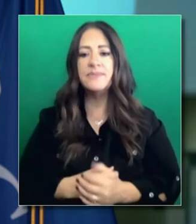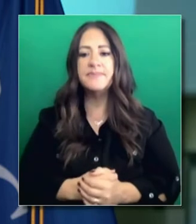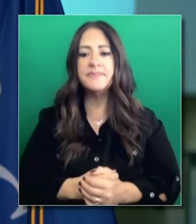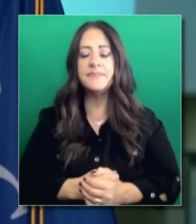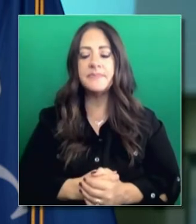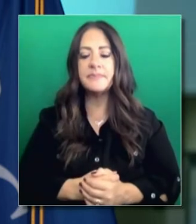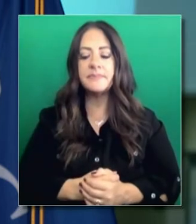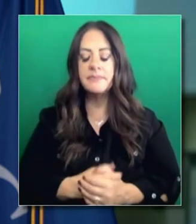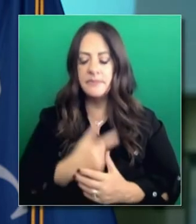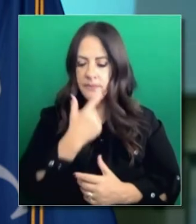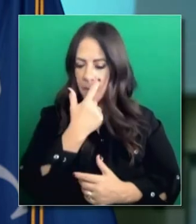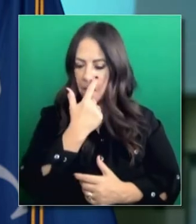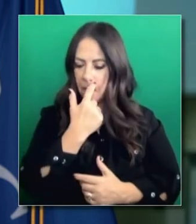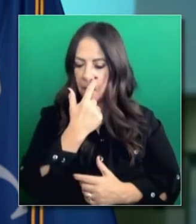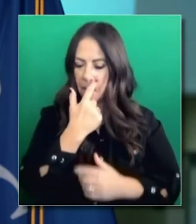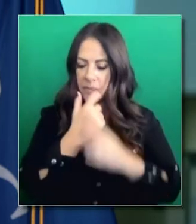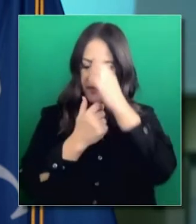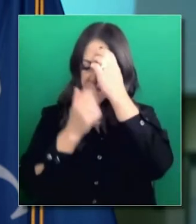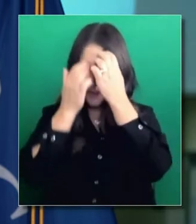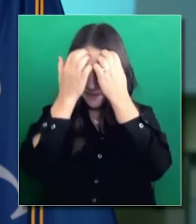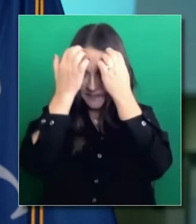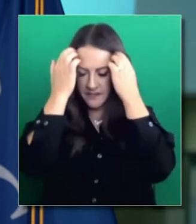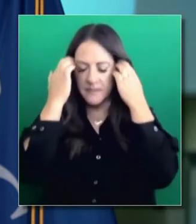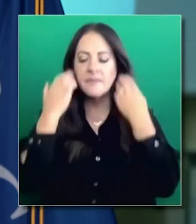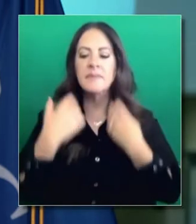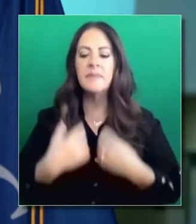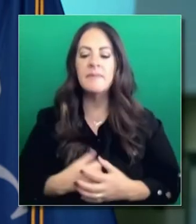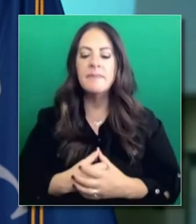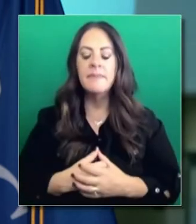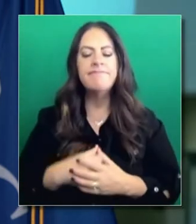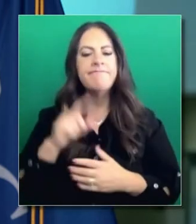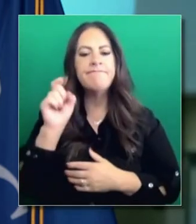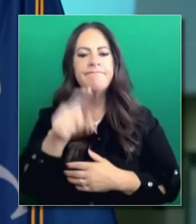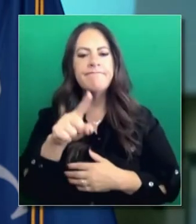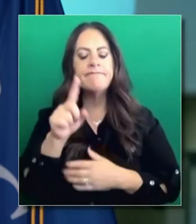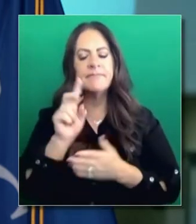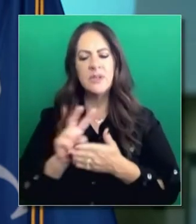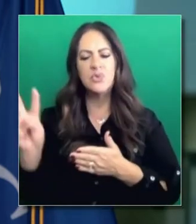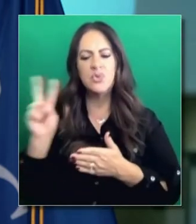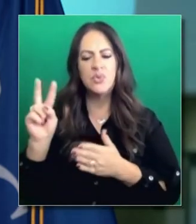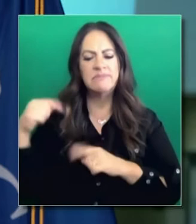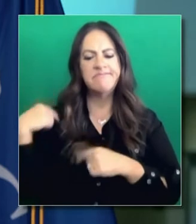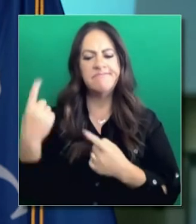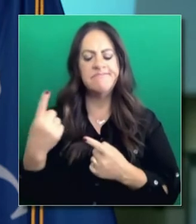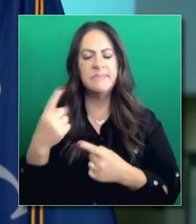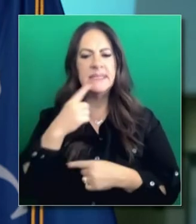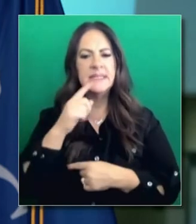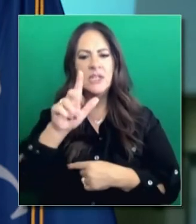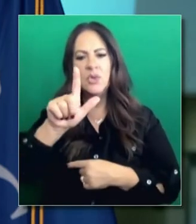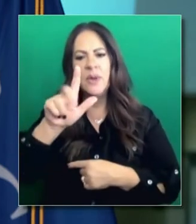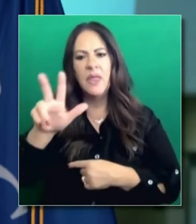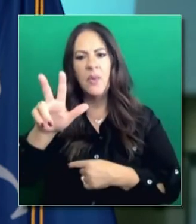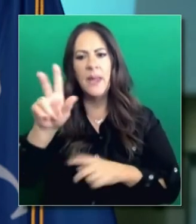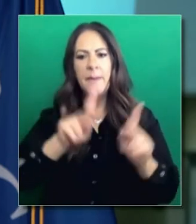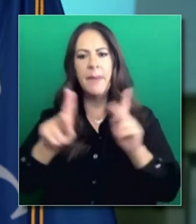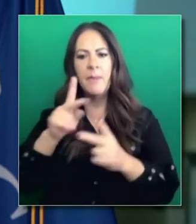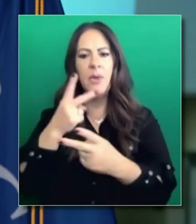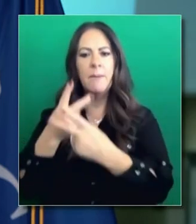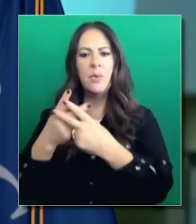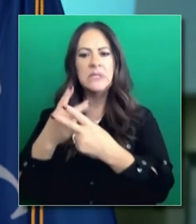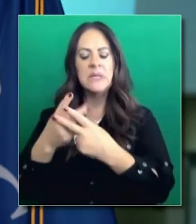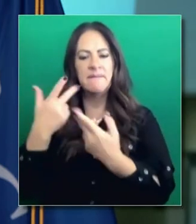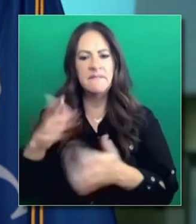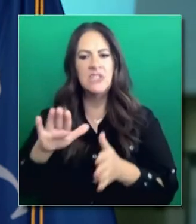¿Qué tal, gobernador? En las últimas 2 semanas, según los datos del Centro de Control